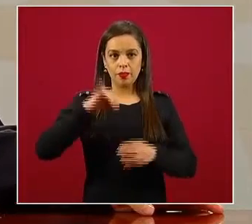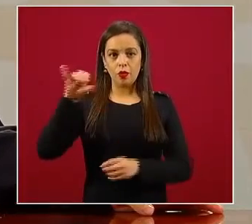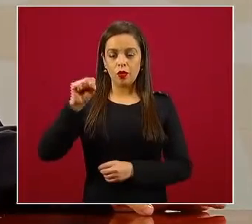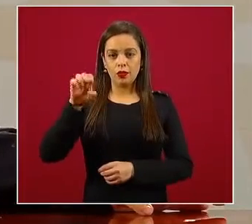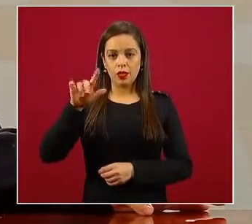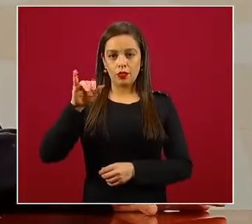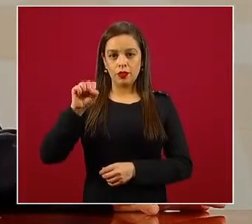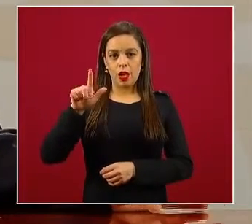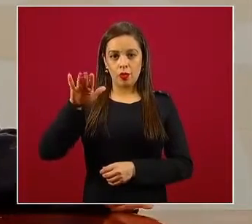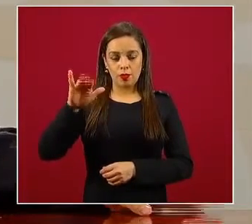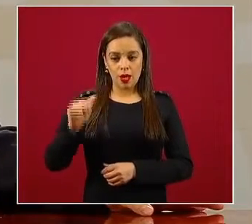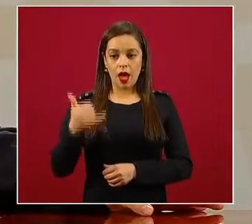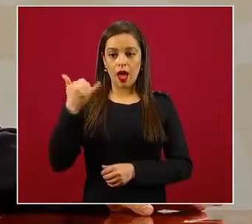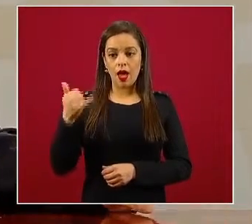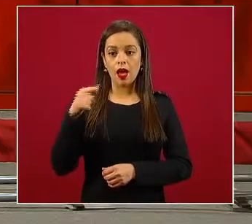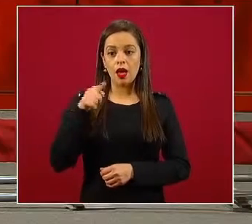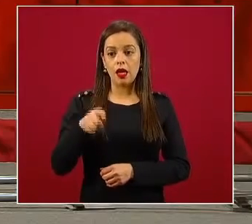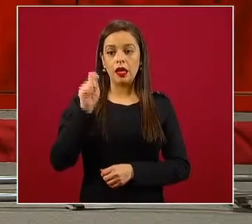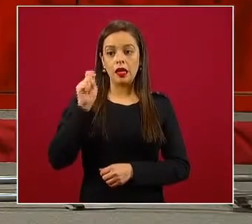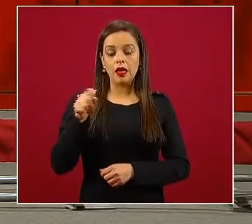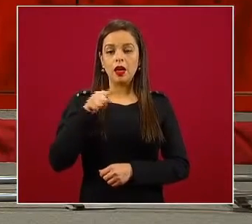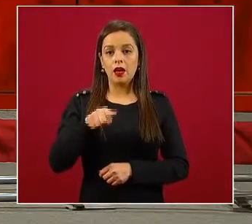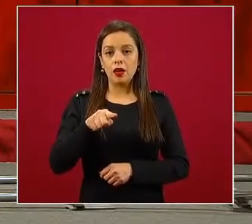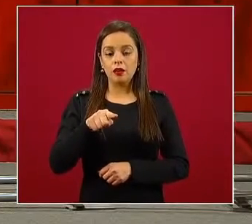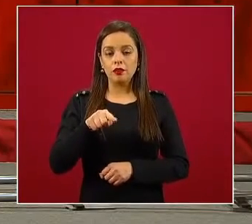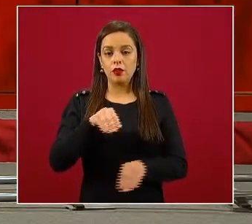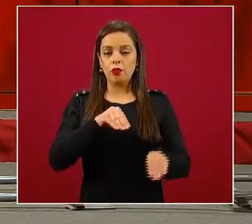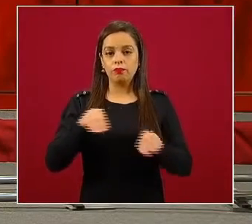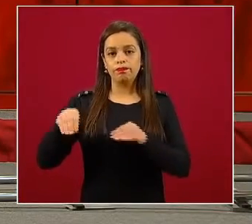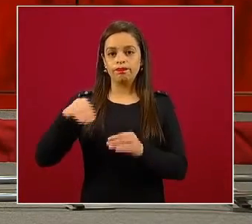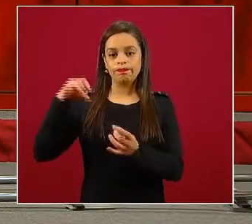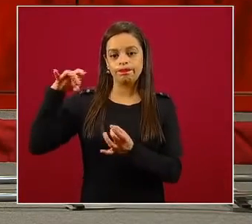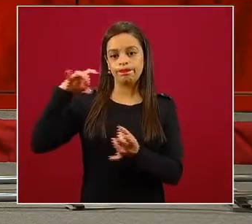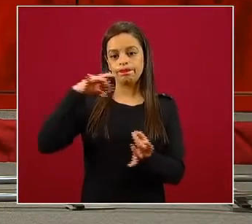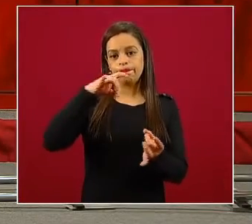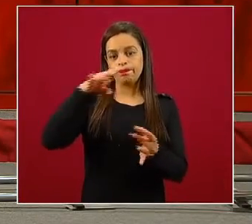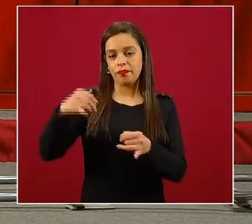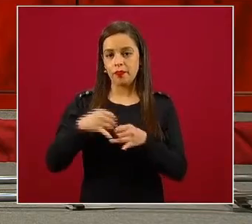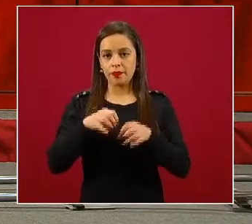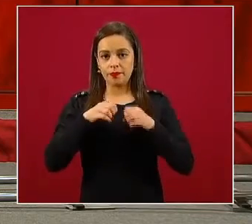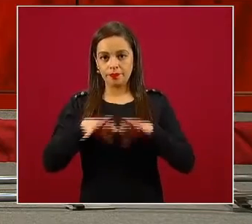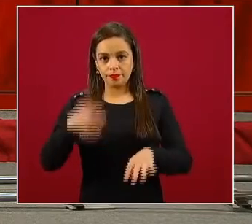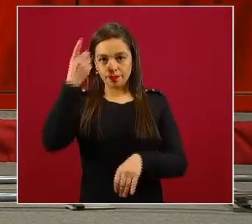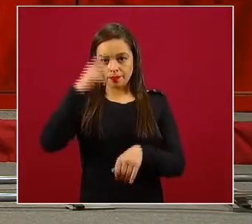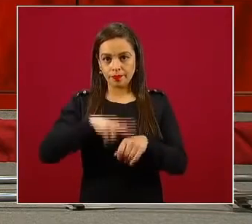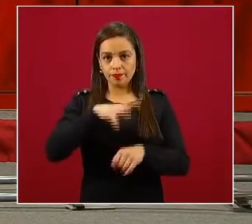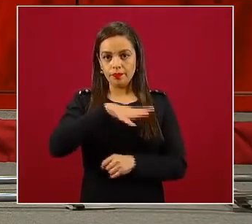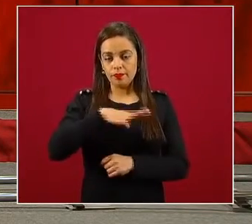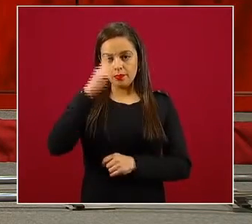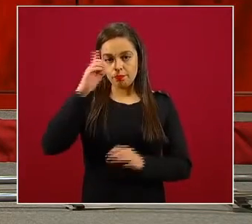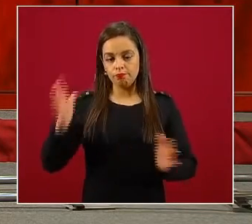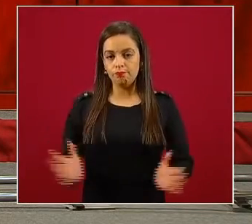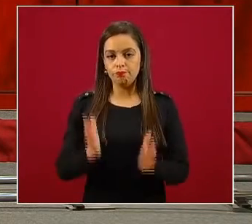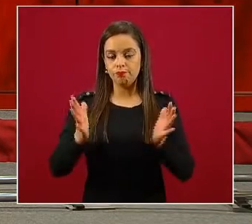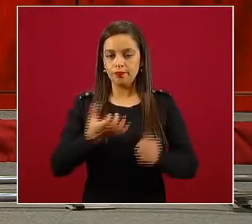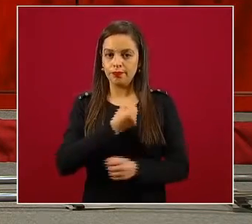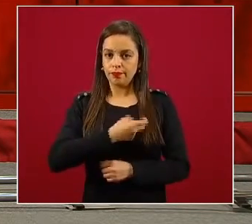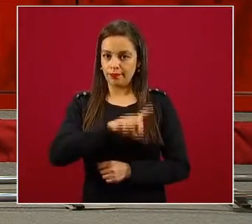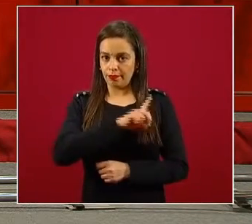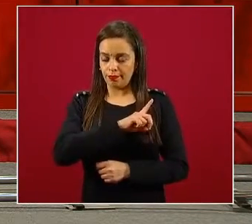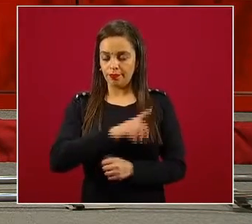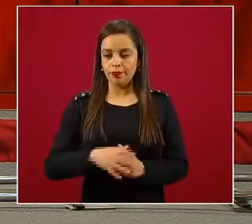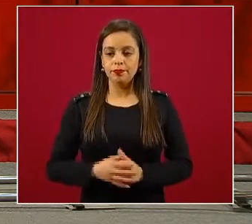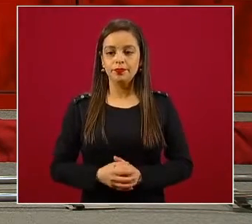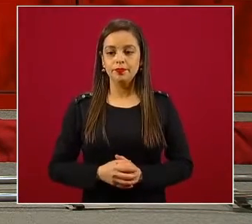el informe de movilidad que presentará el doctor Ricardo Cortés, director general de Promoción de la Salud. Y